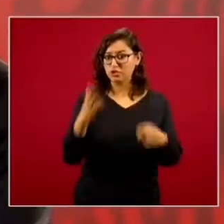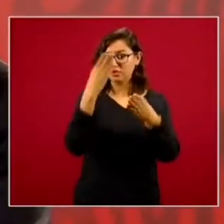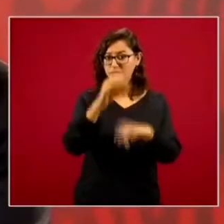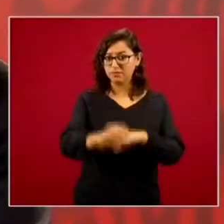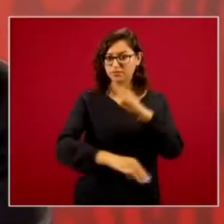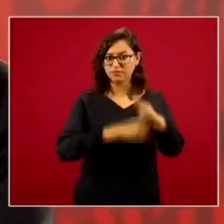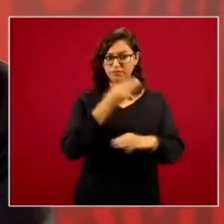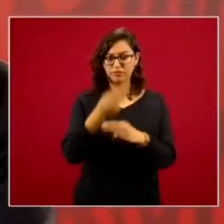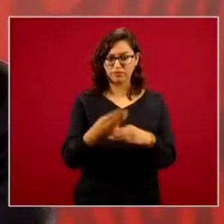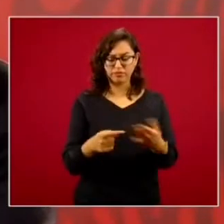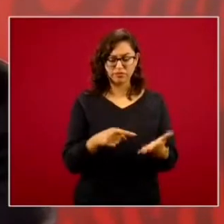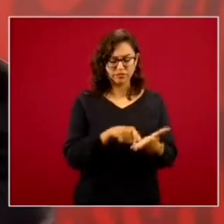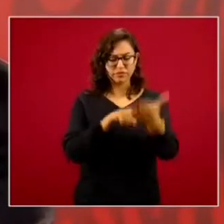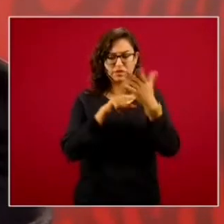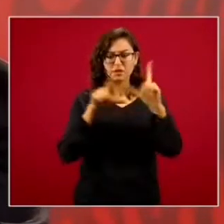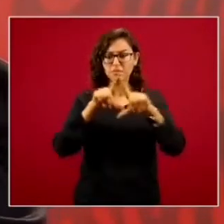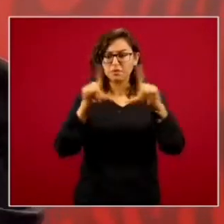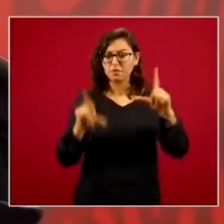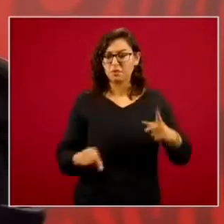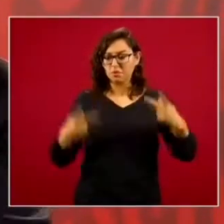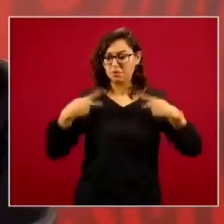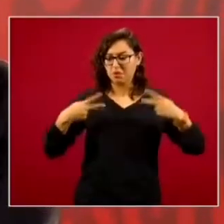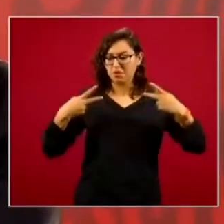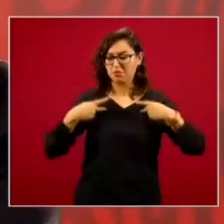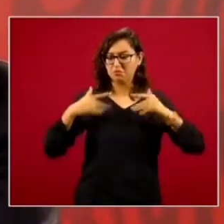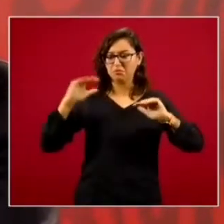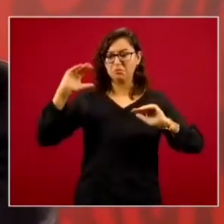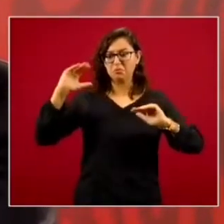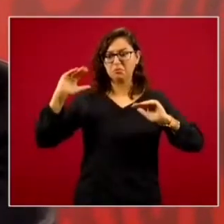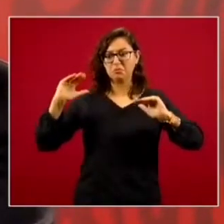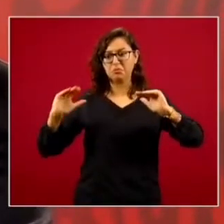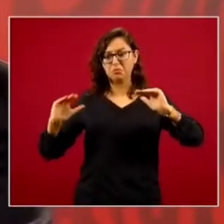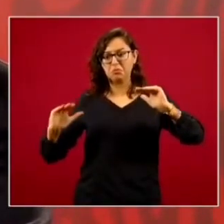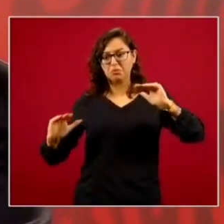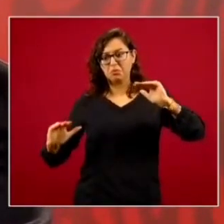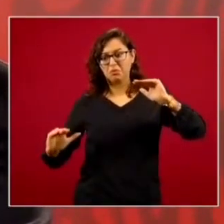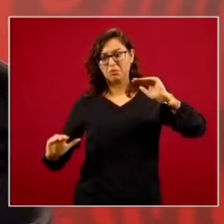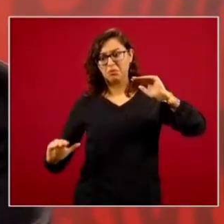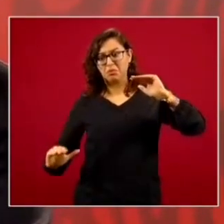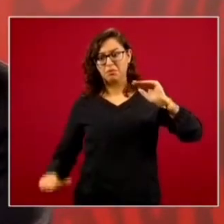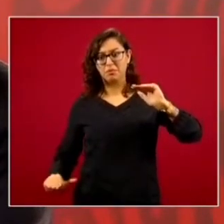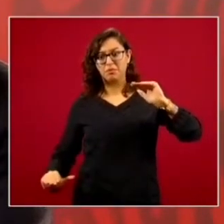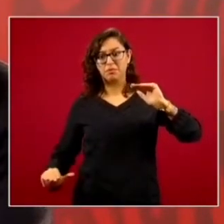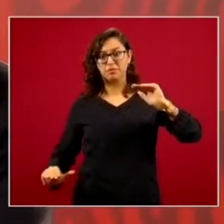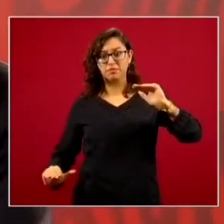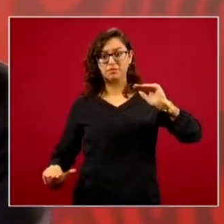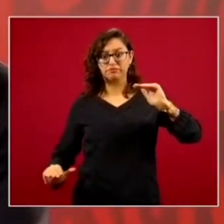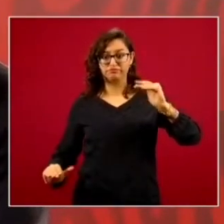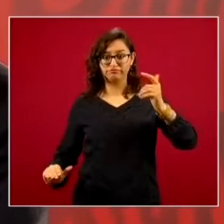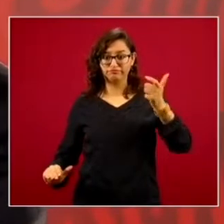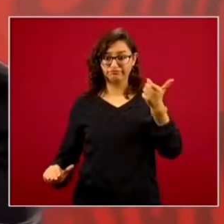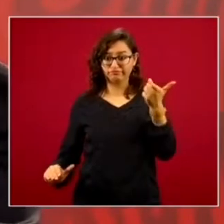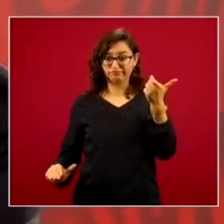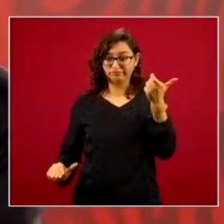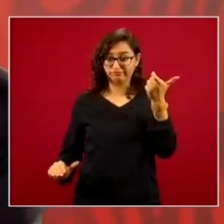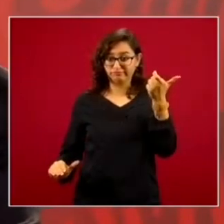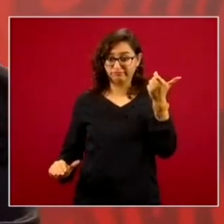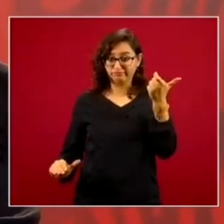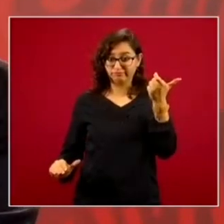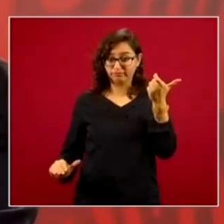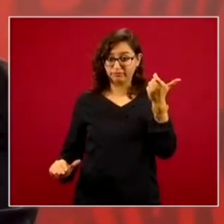la sociedad mexicana. Entre, se divide más entre los